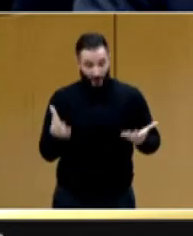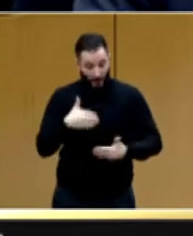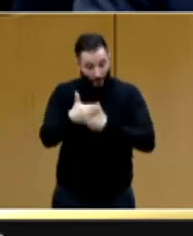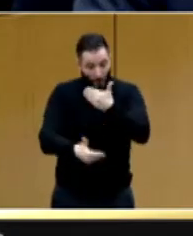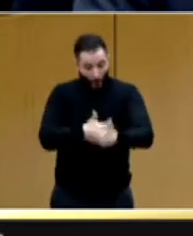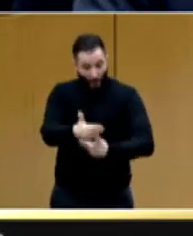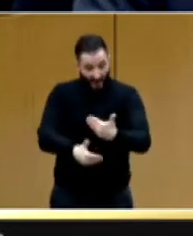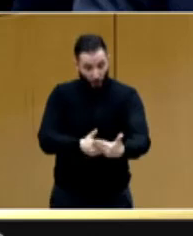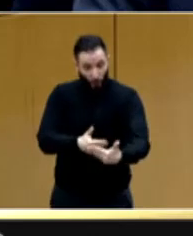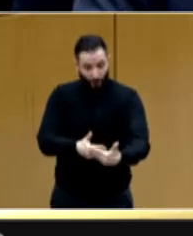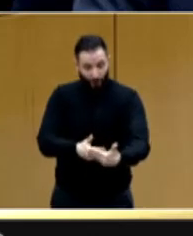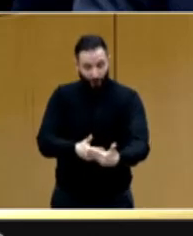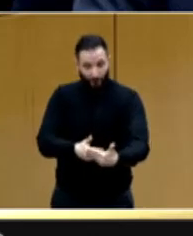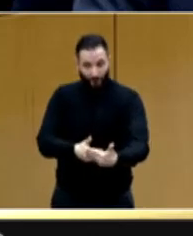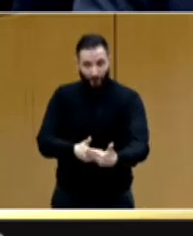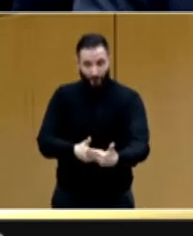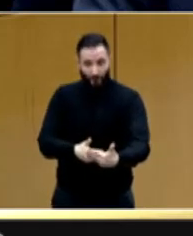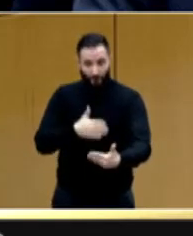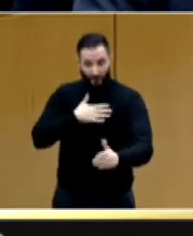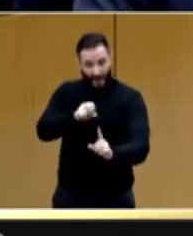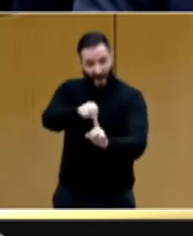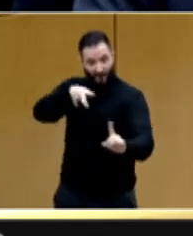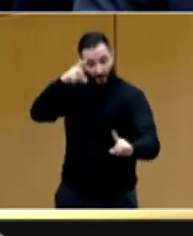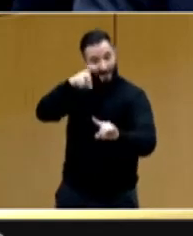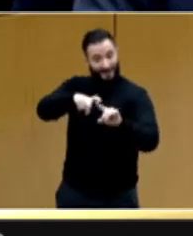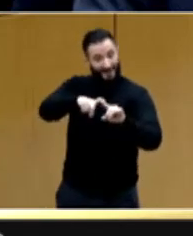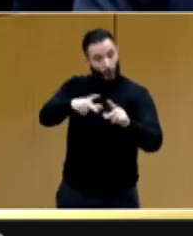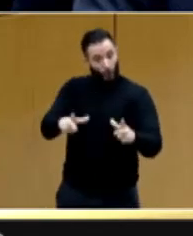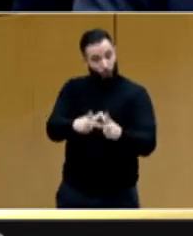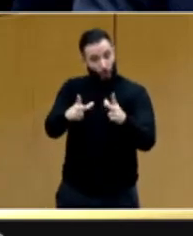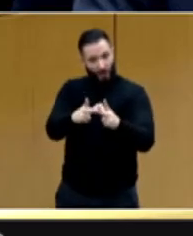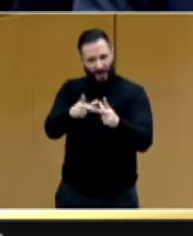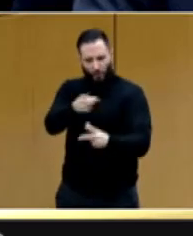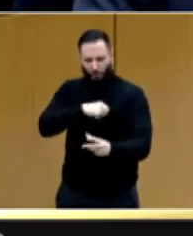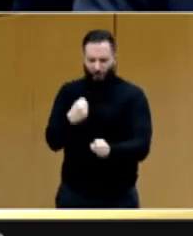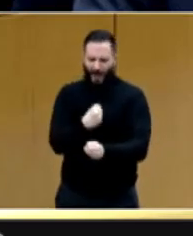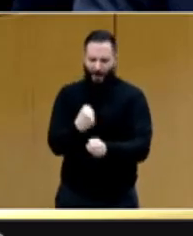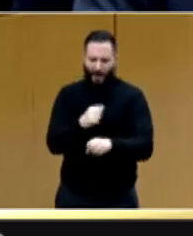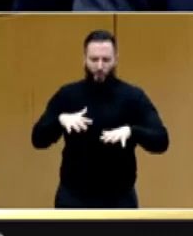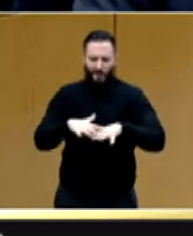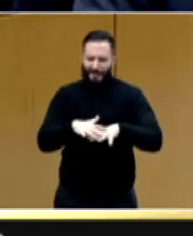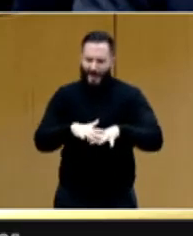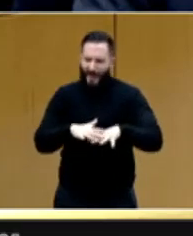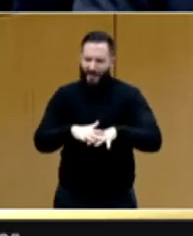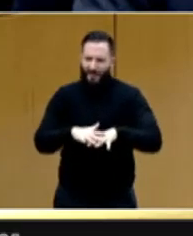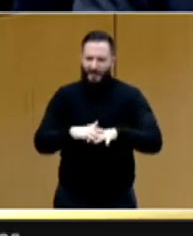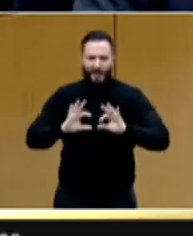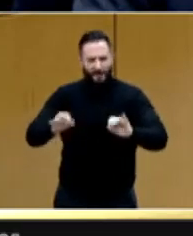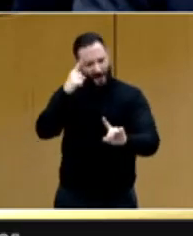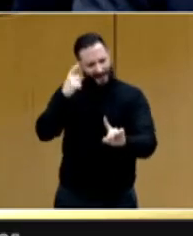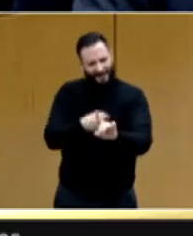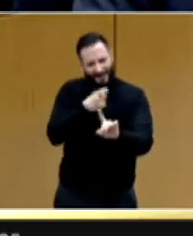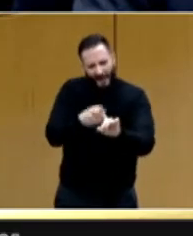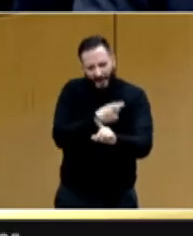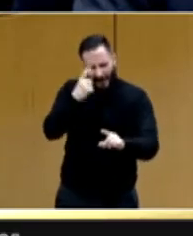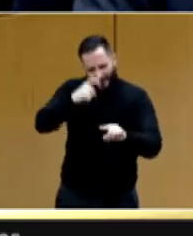desde la desde desde el enfoque psicosocial hemos hecho un trabajo en Red valorado tanto por la parte de psiquiatría psicología